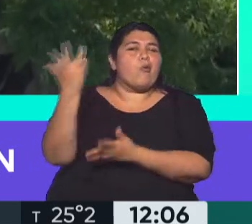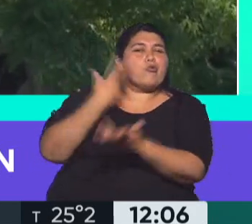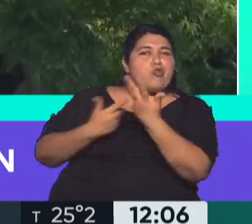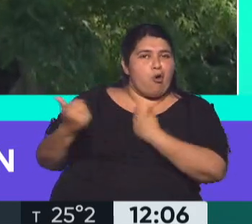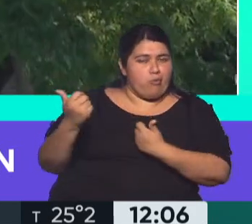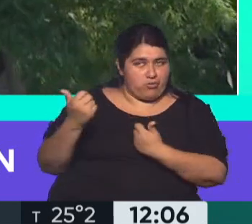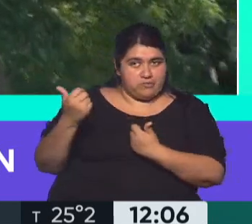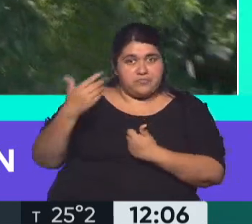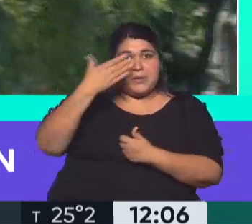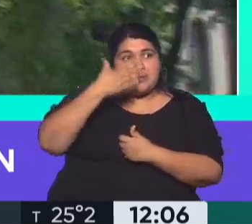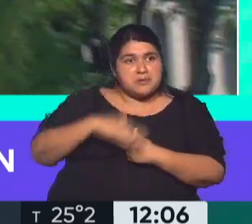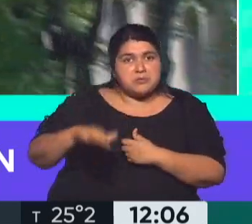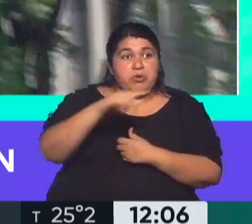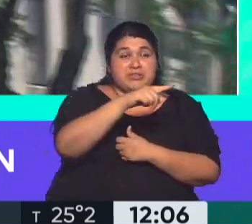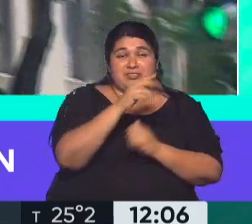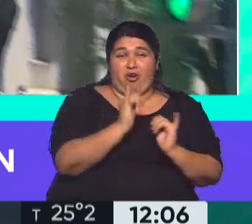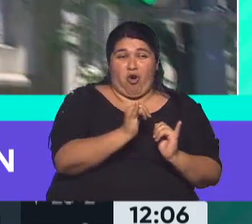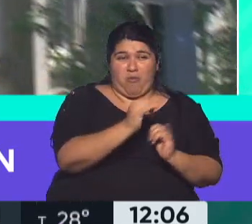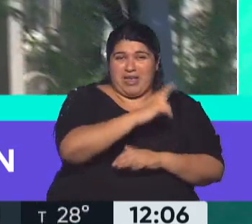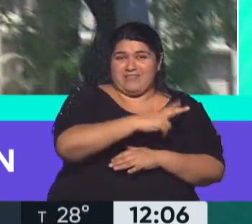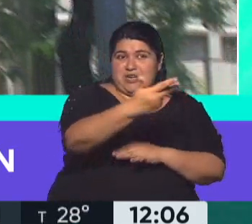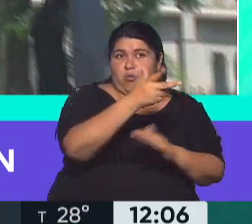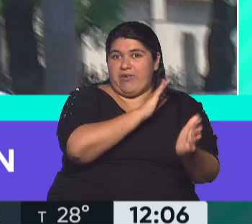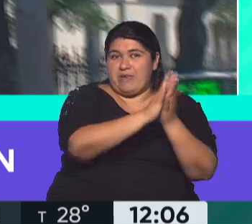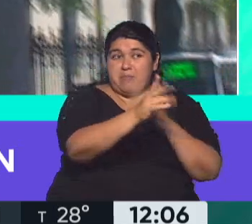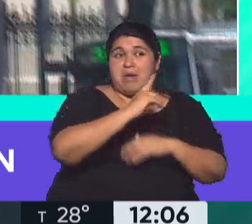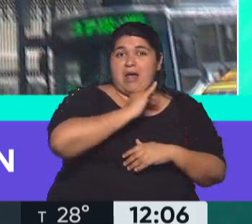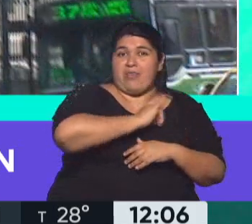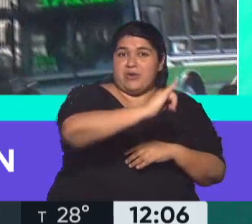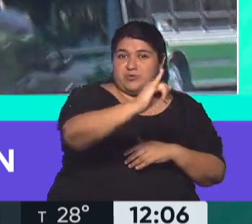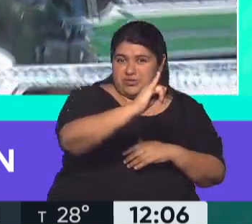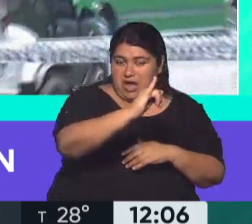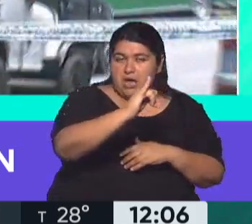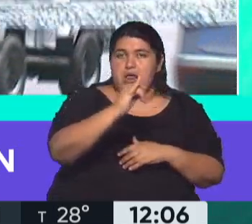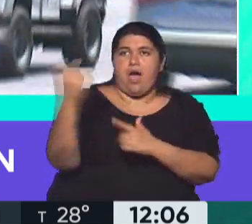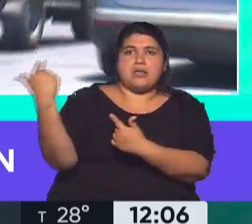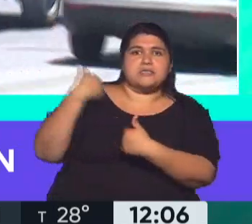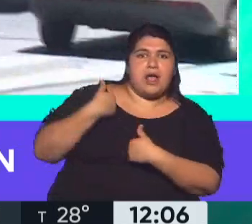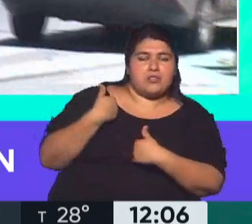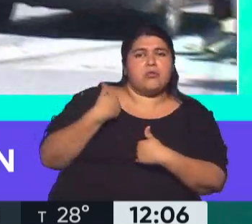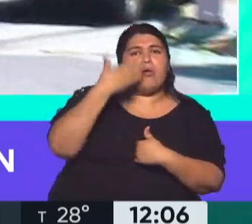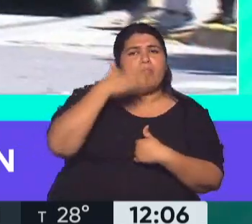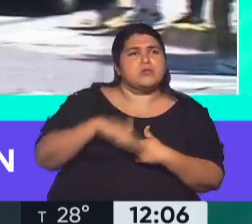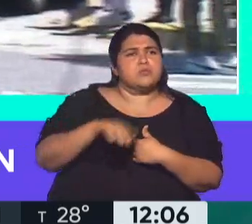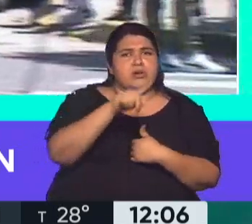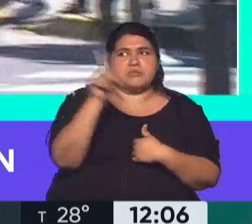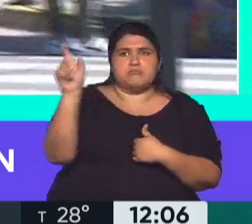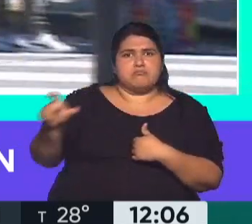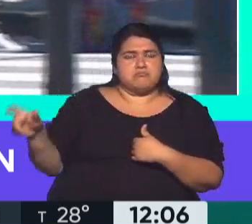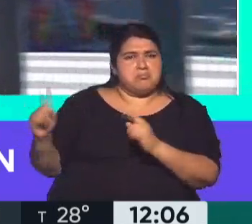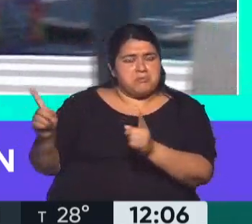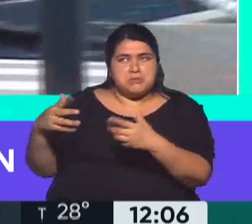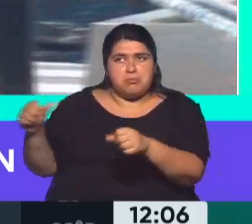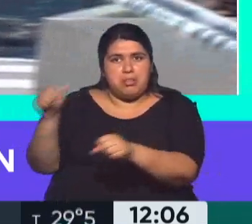se enteraron cuando uno de los chicos escapó aquí a 3 cuadras para denunciar que habían sido robados, luego se enteraron que eran efectivos de la policía